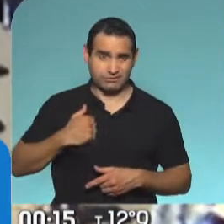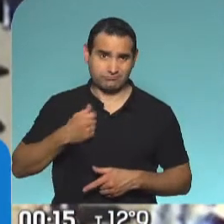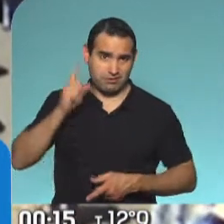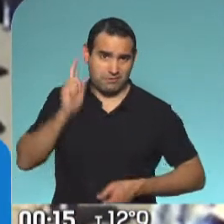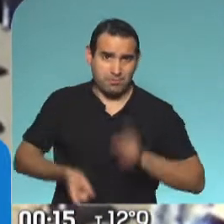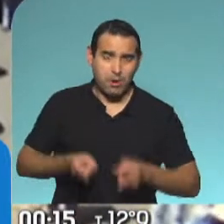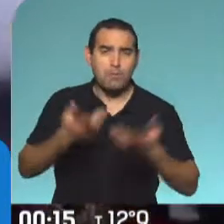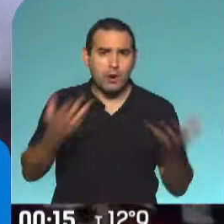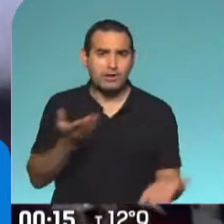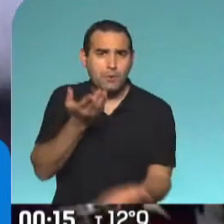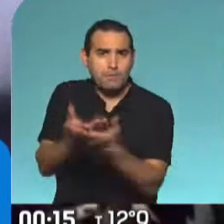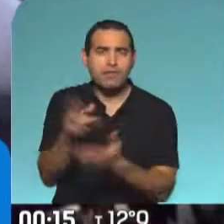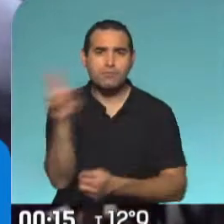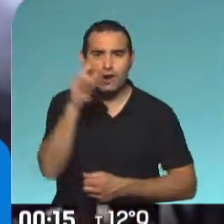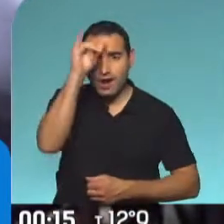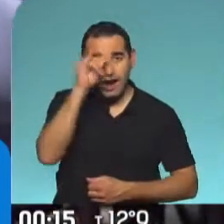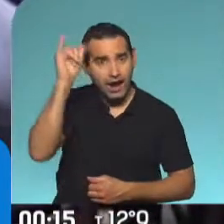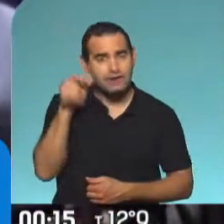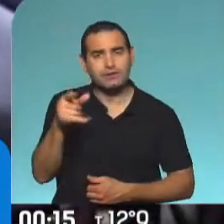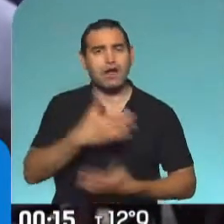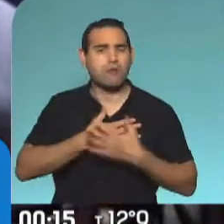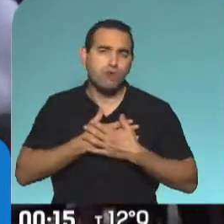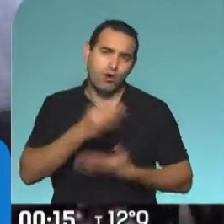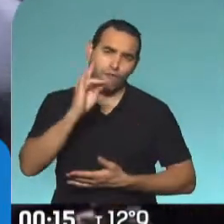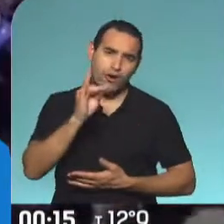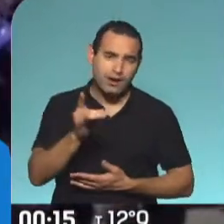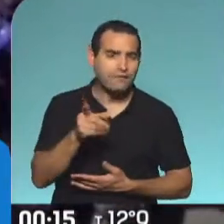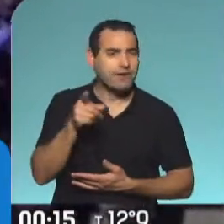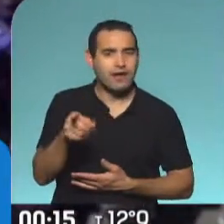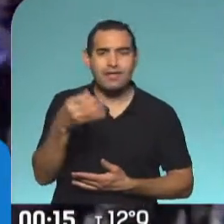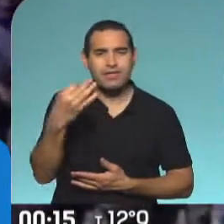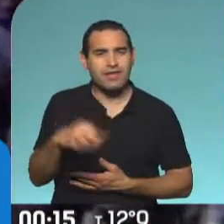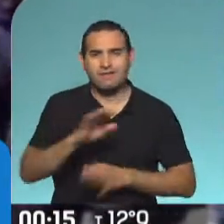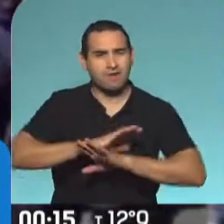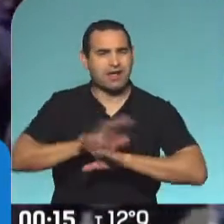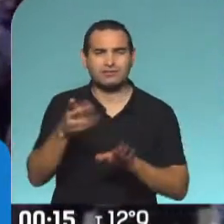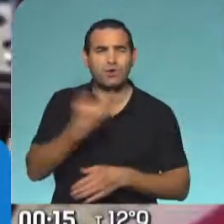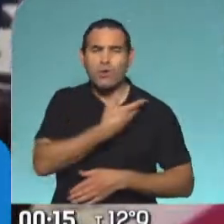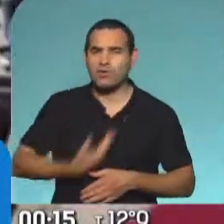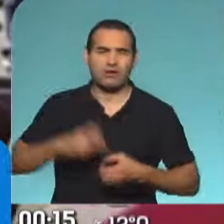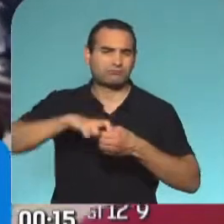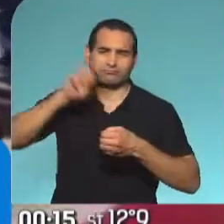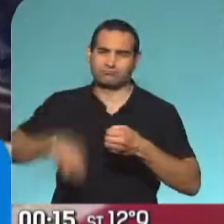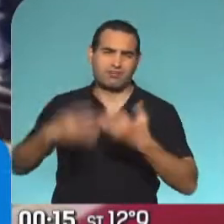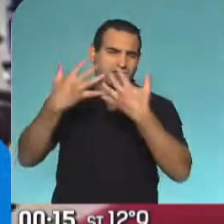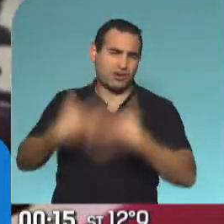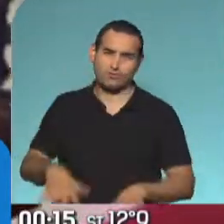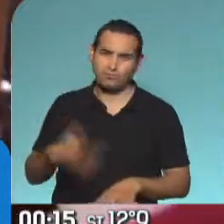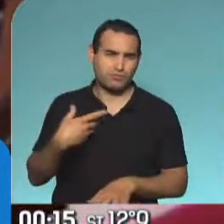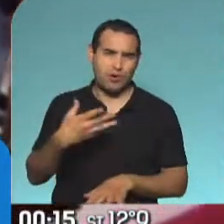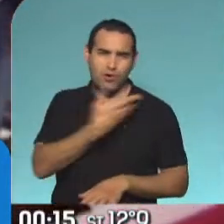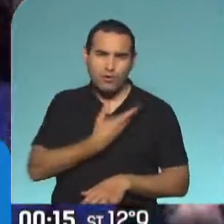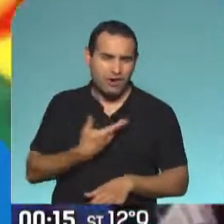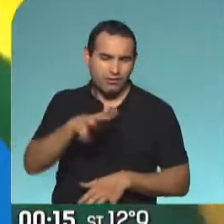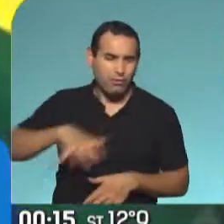eso le pedimos a Áñez que, por amor a la patria, abandone el gobierno, porque ya ha hecho mucho daño al Estado